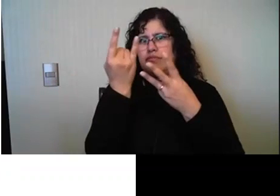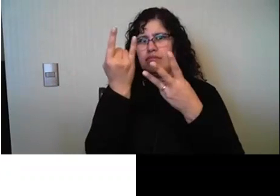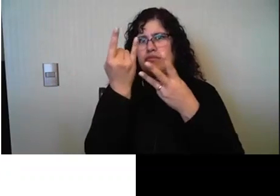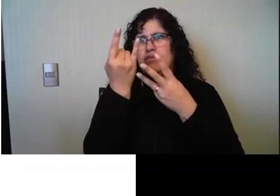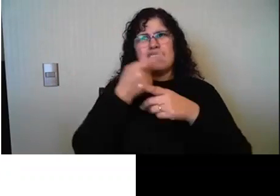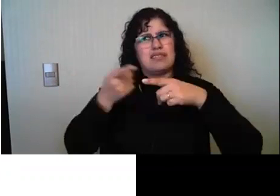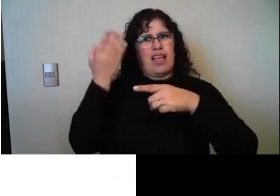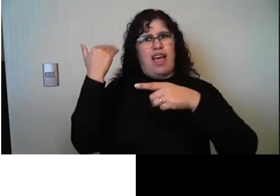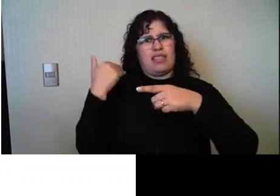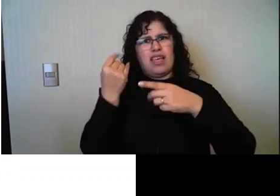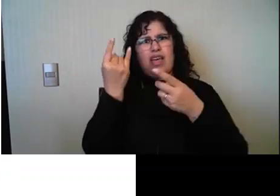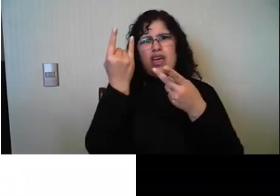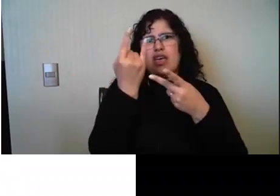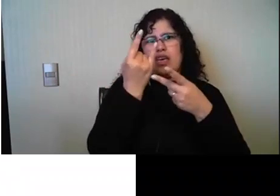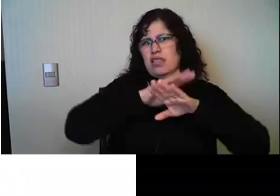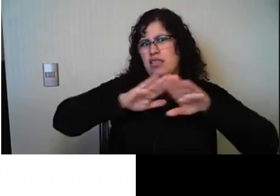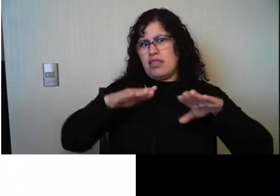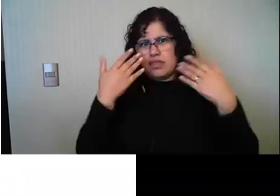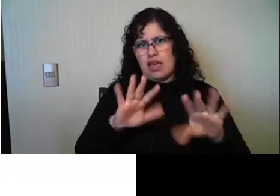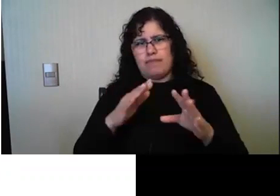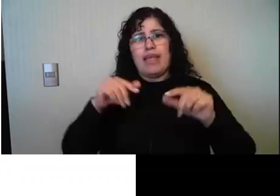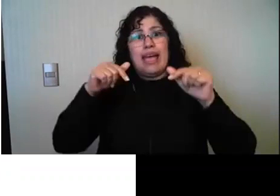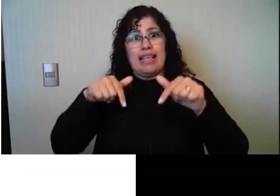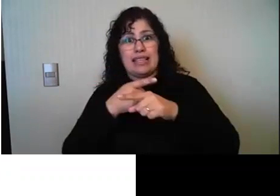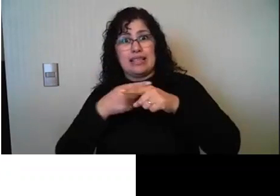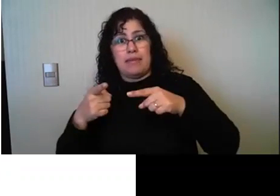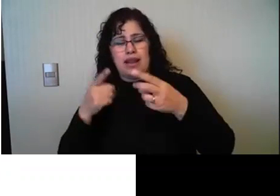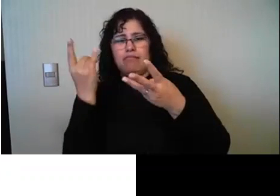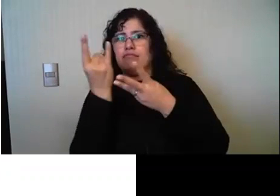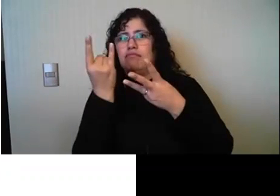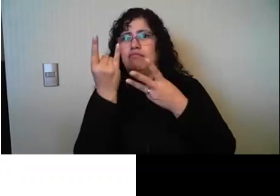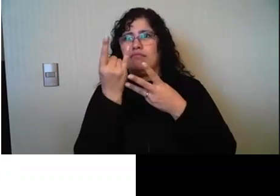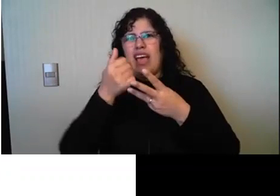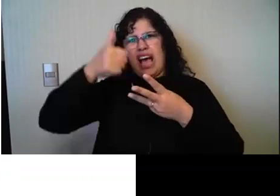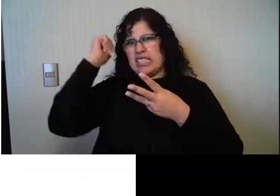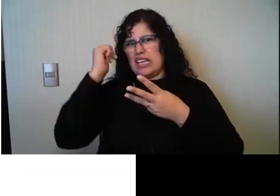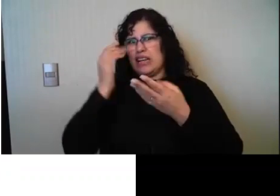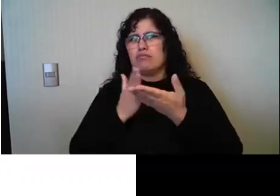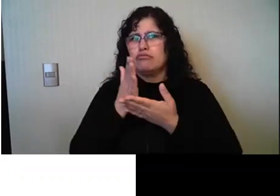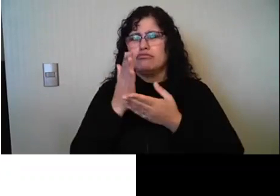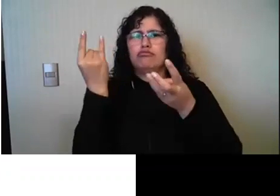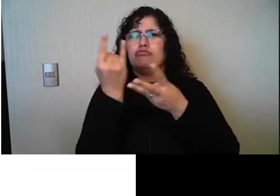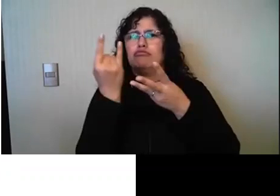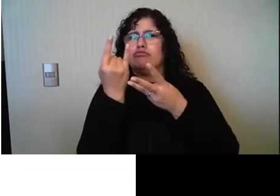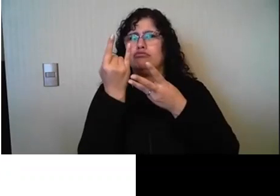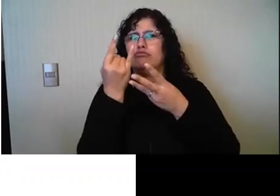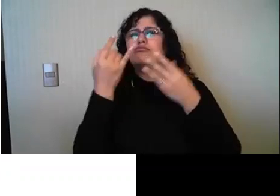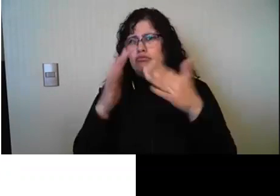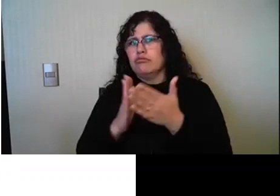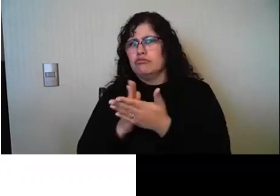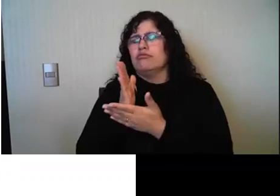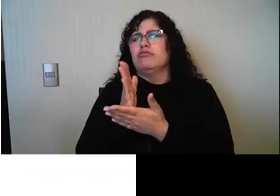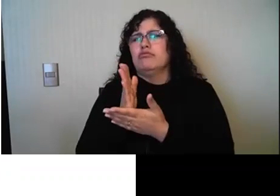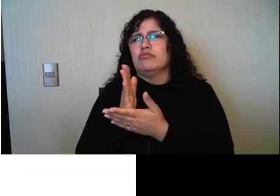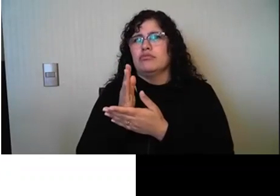2. Y esta semana deberían haber comenzado ayer la unidad número 3. ¿Sí? La unidad